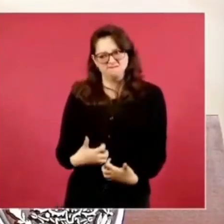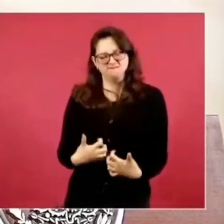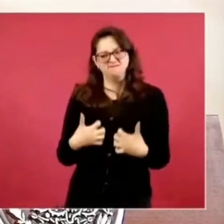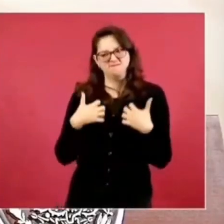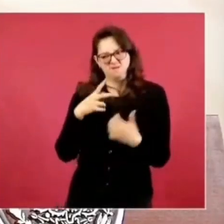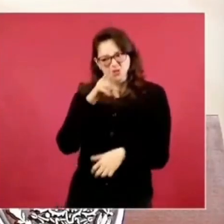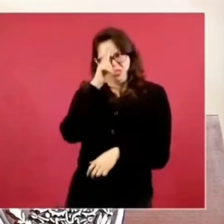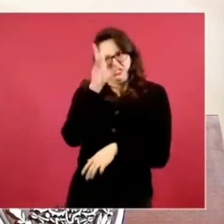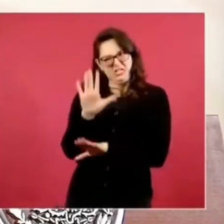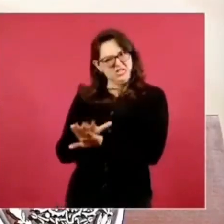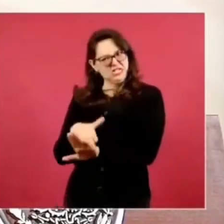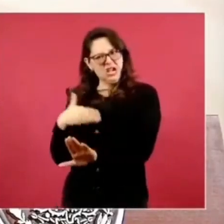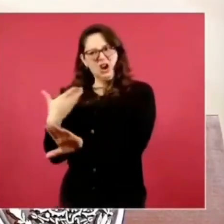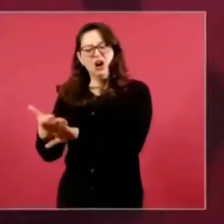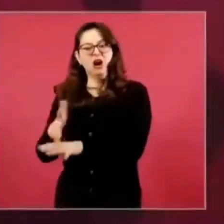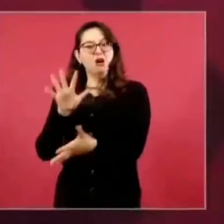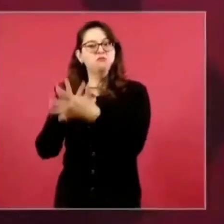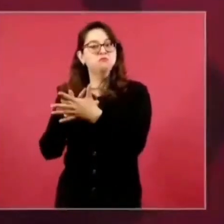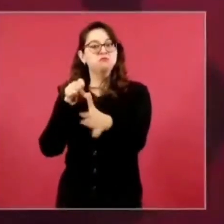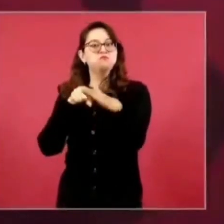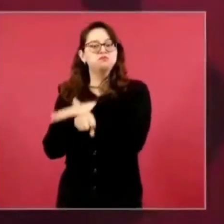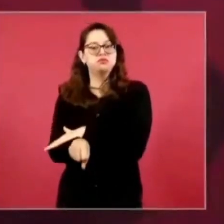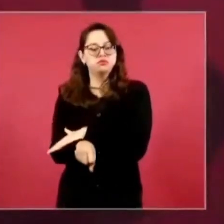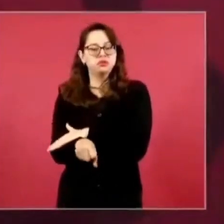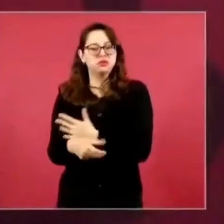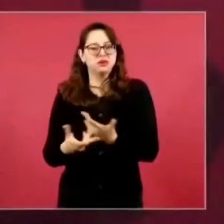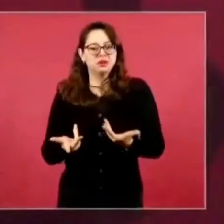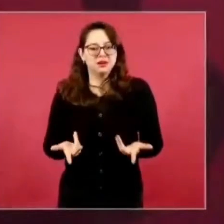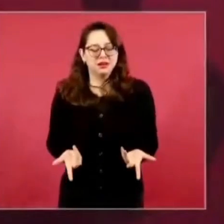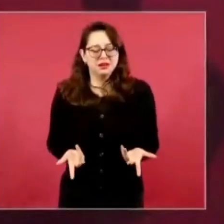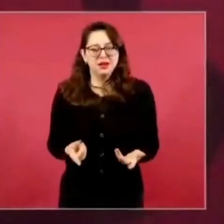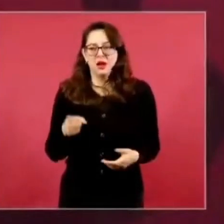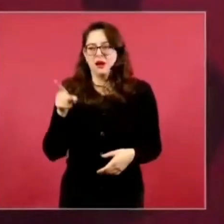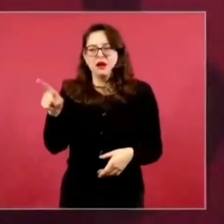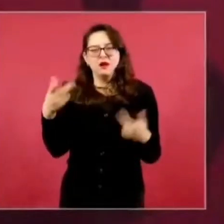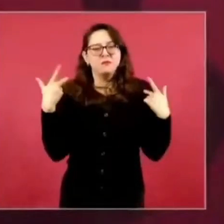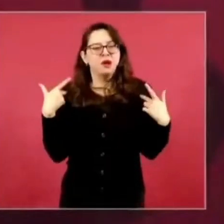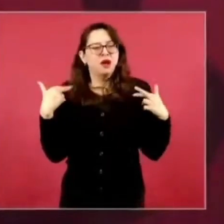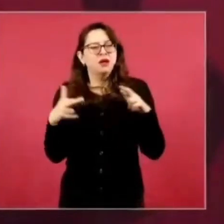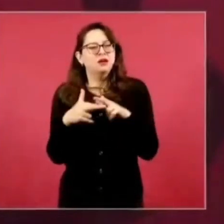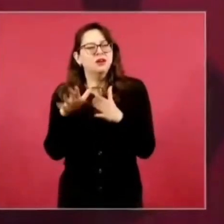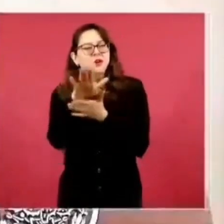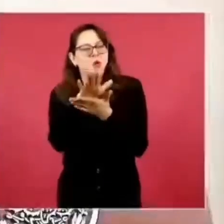acusaron de lavado de dinero. Maestro que yo conocí, honesto,